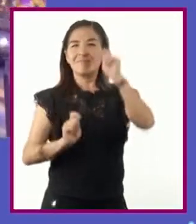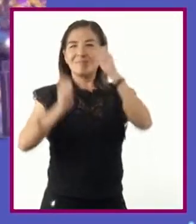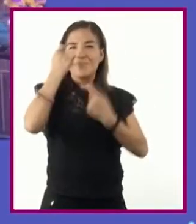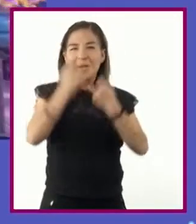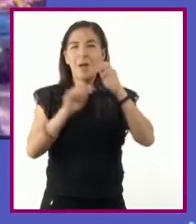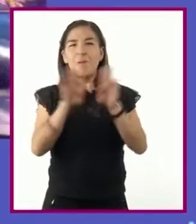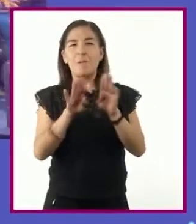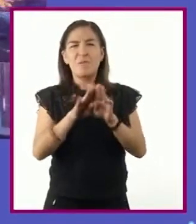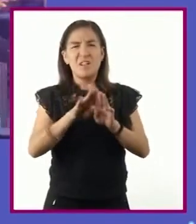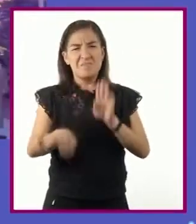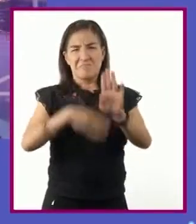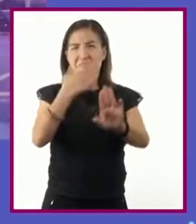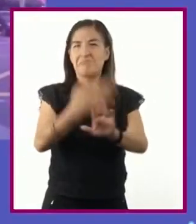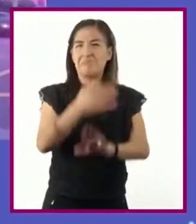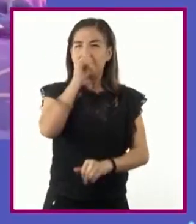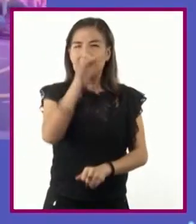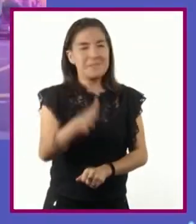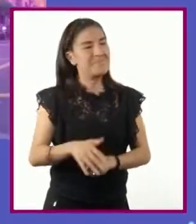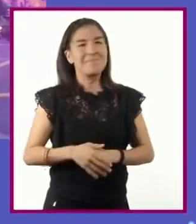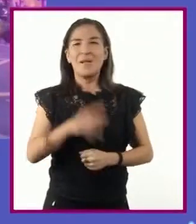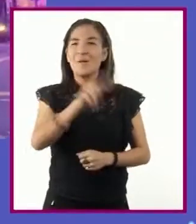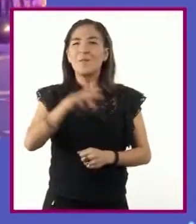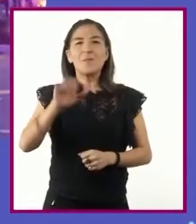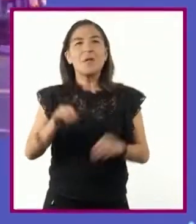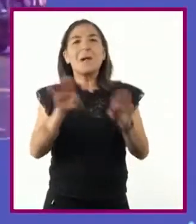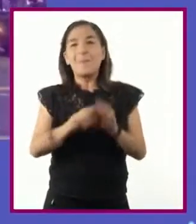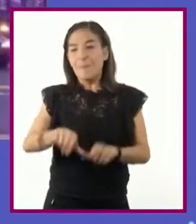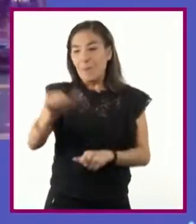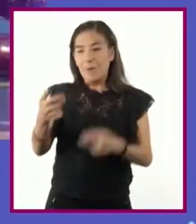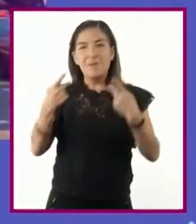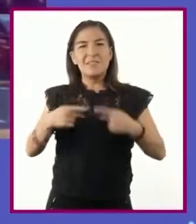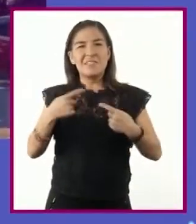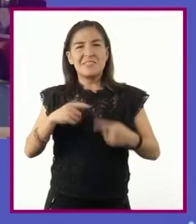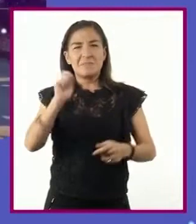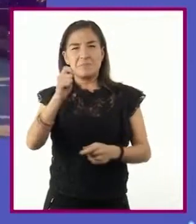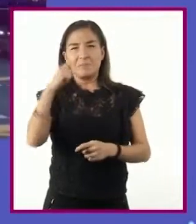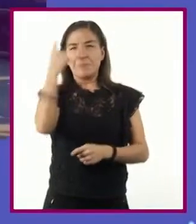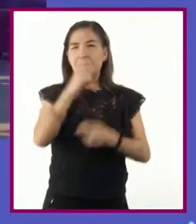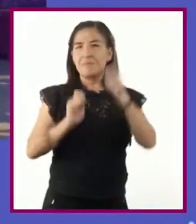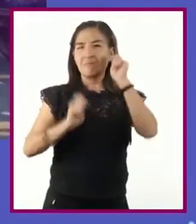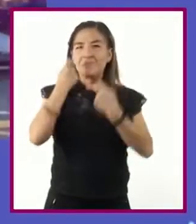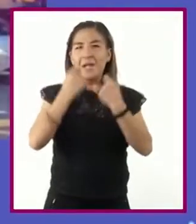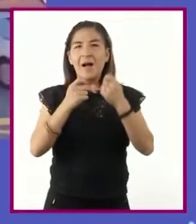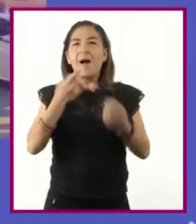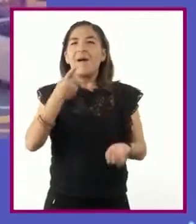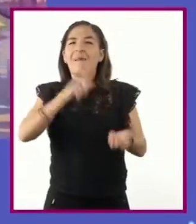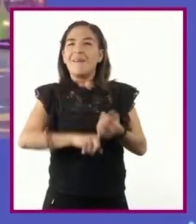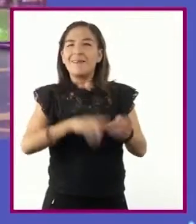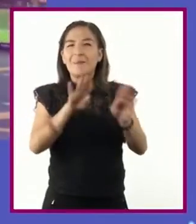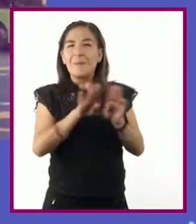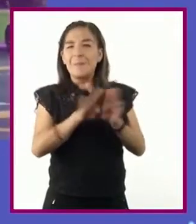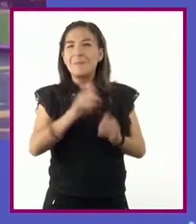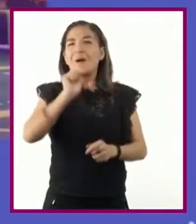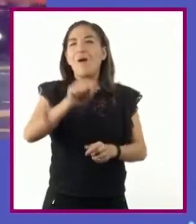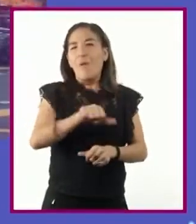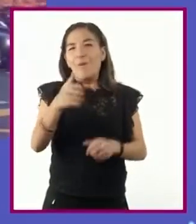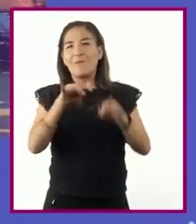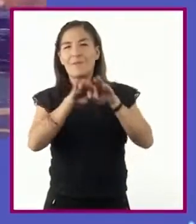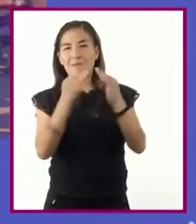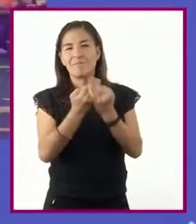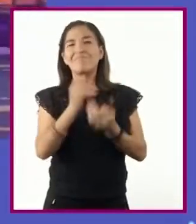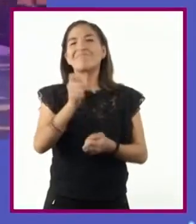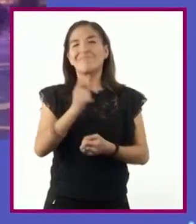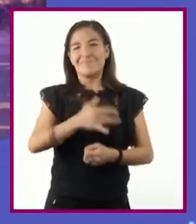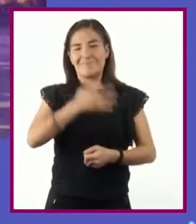Nunca ofenden, porque eso podría hacer que la otra persona pierda la cara de manera metafórica, es decir, su